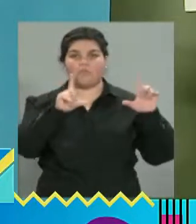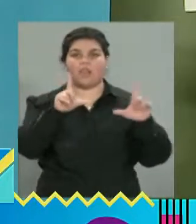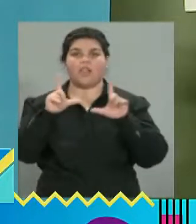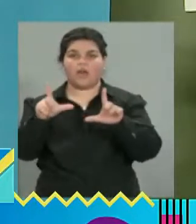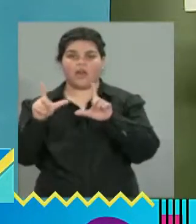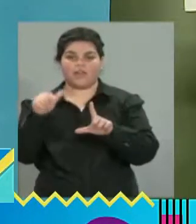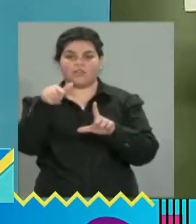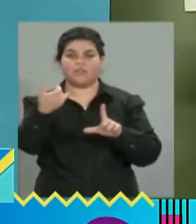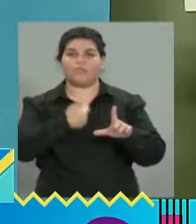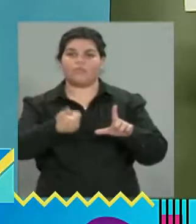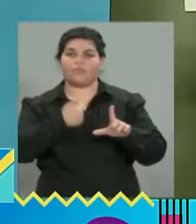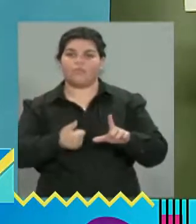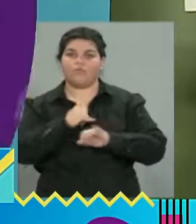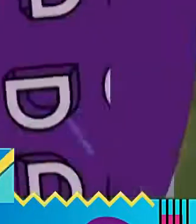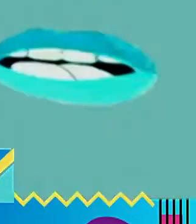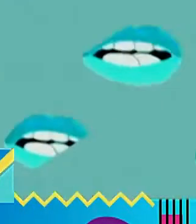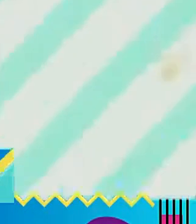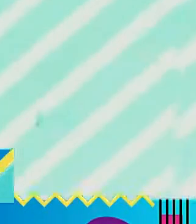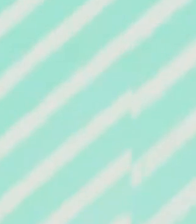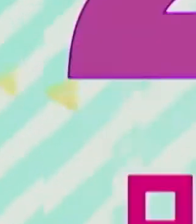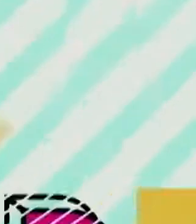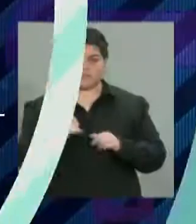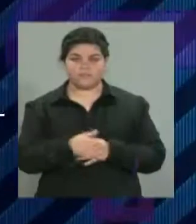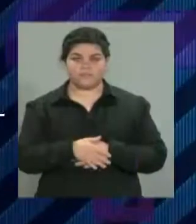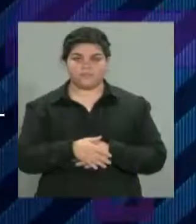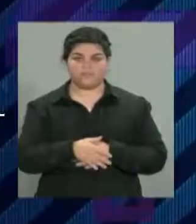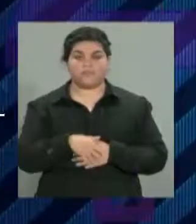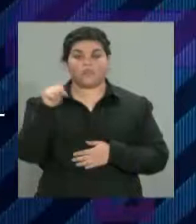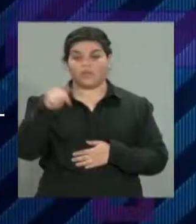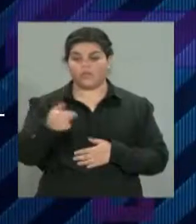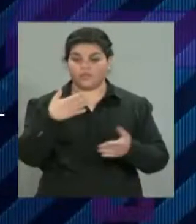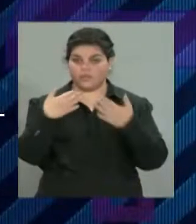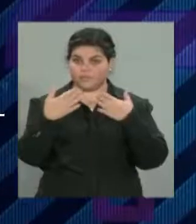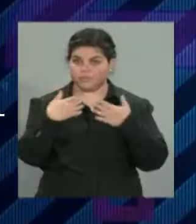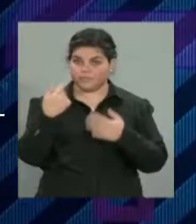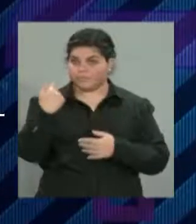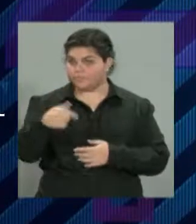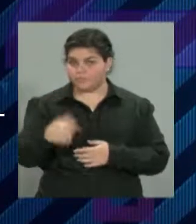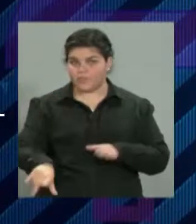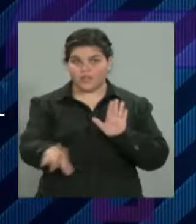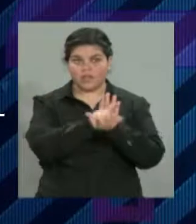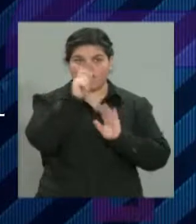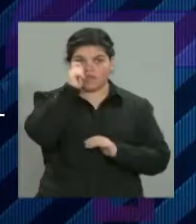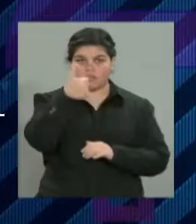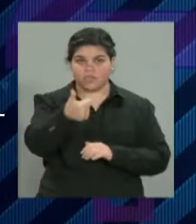esas que nos dan cierta información para poder después seguir con nuestra charla. En este caso tiene que ver justamente, la ley es la